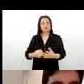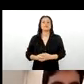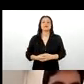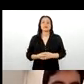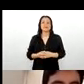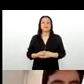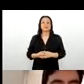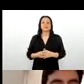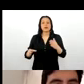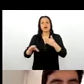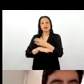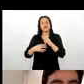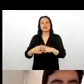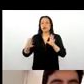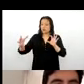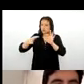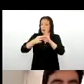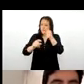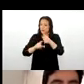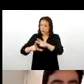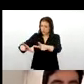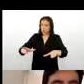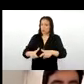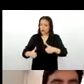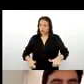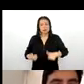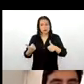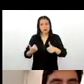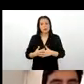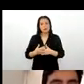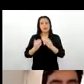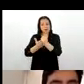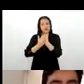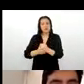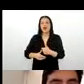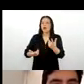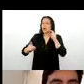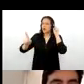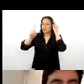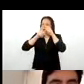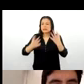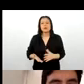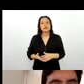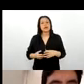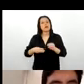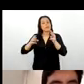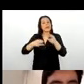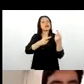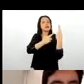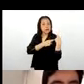de los aliados locales, que justamente con ellos se busca de una manera responsable